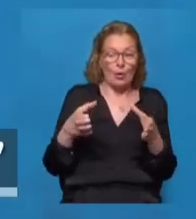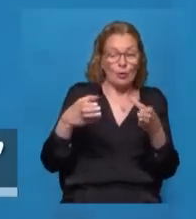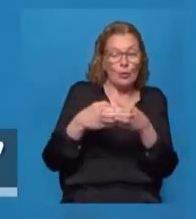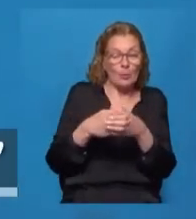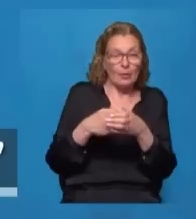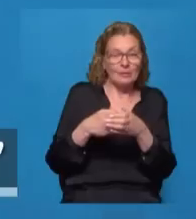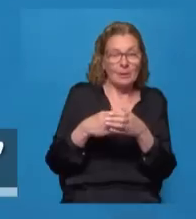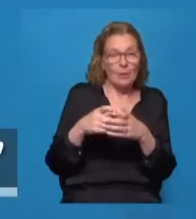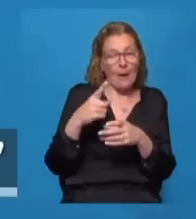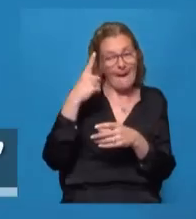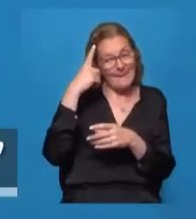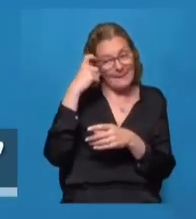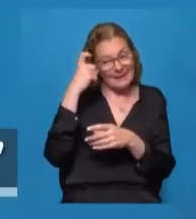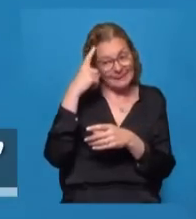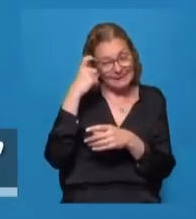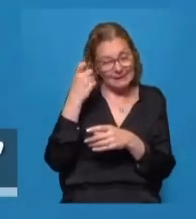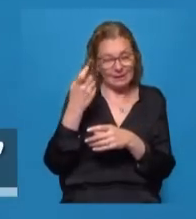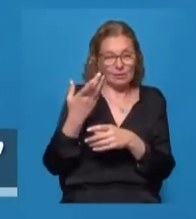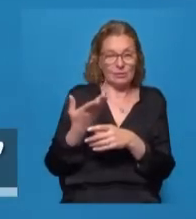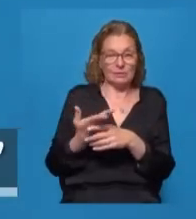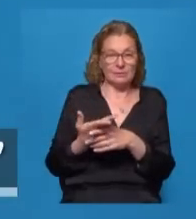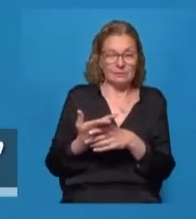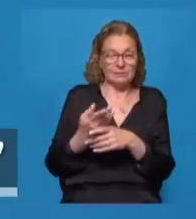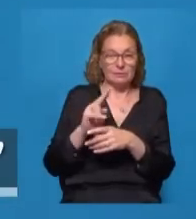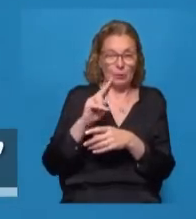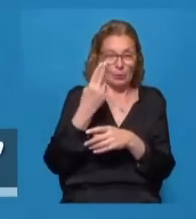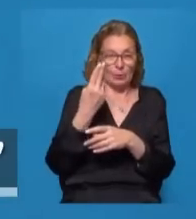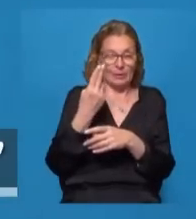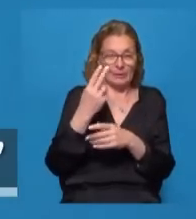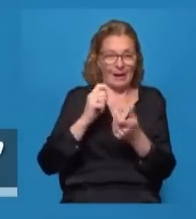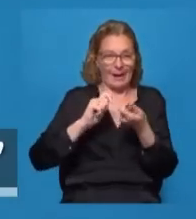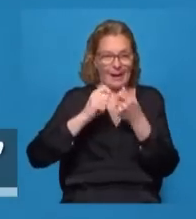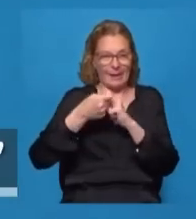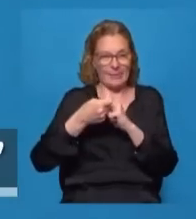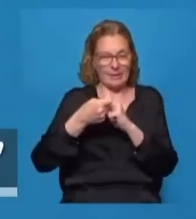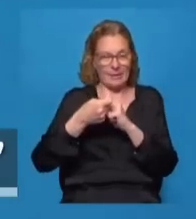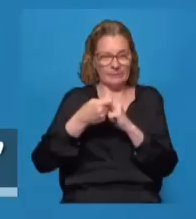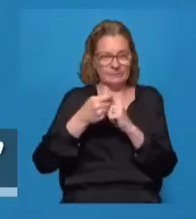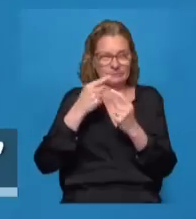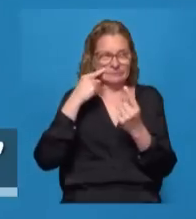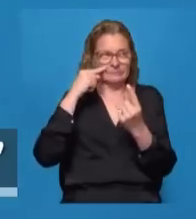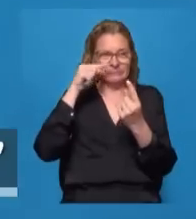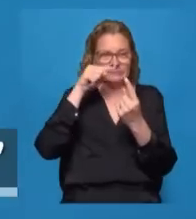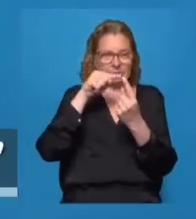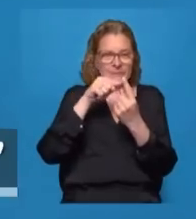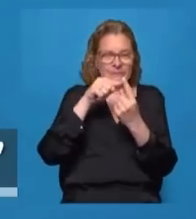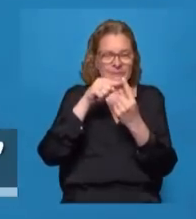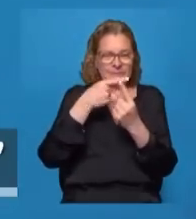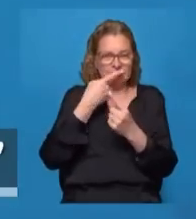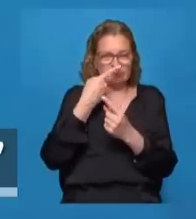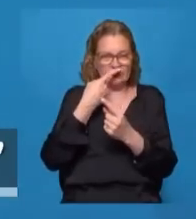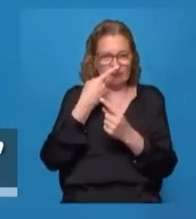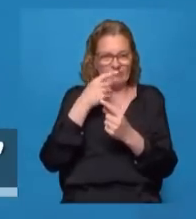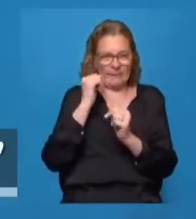lo que estamos experimentando es que Uruguay se ha convertido se ha puesto en la mira de intereses